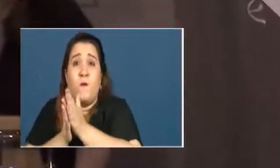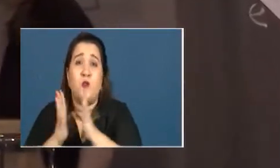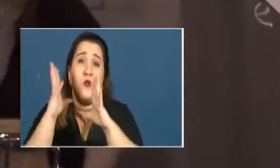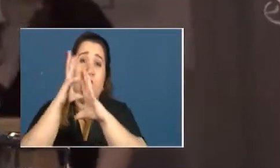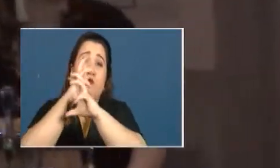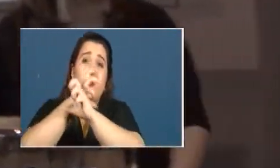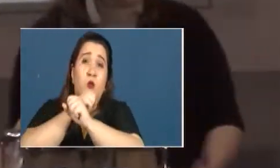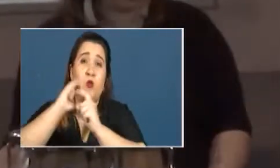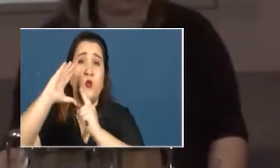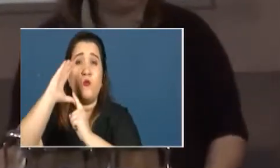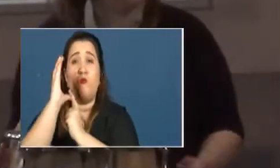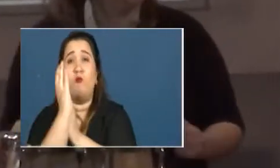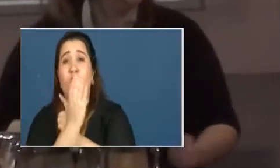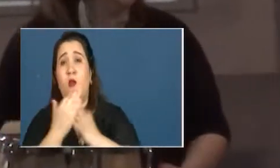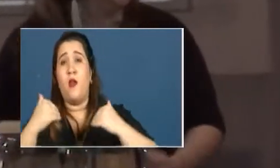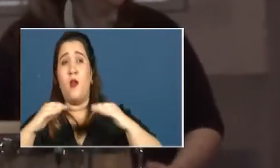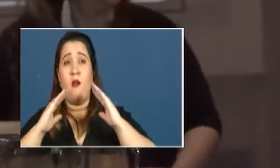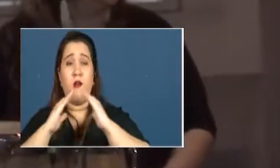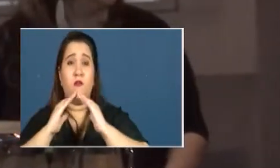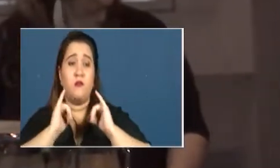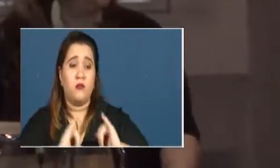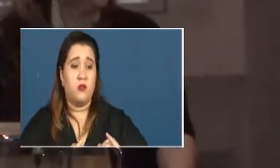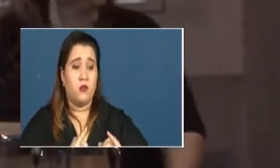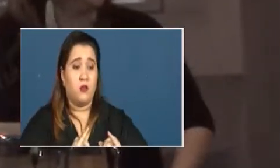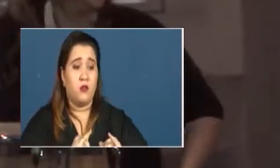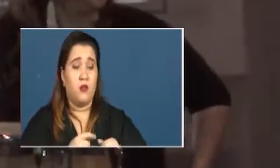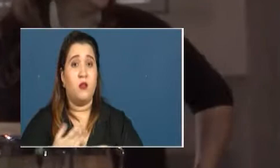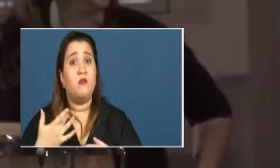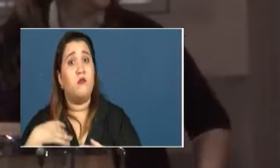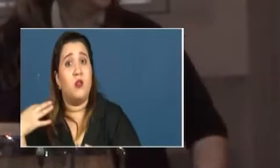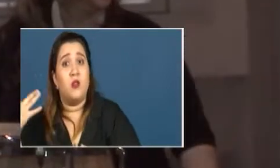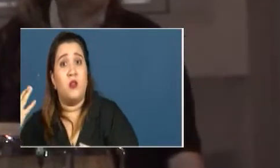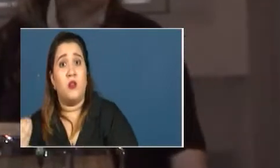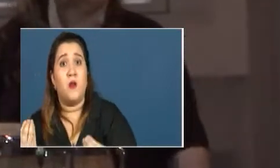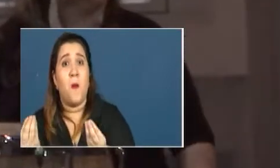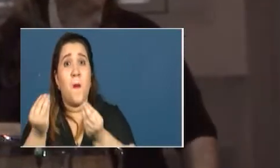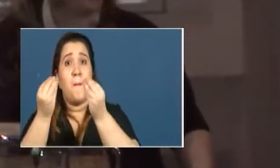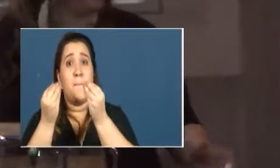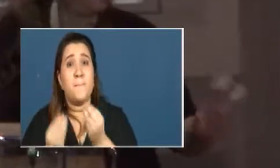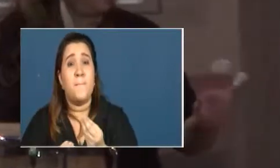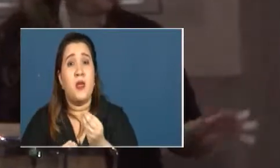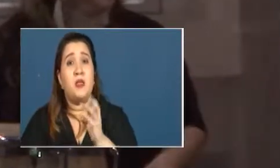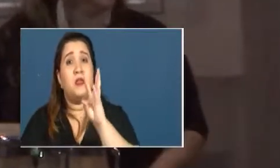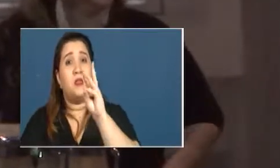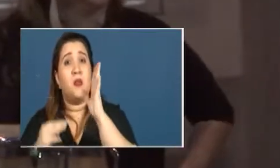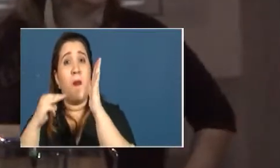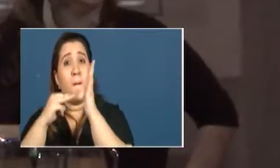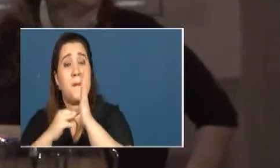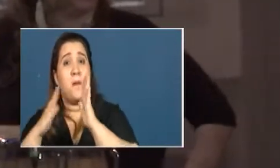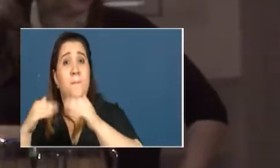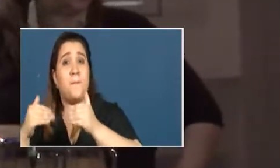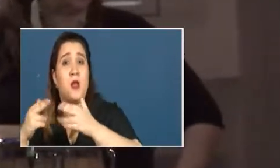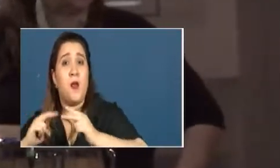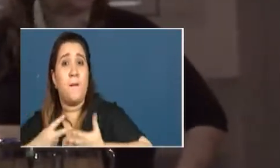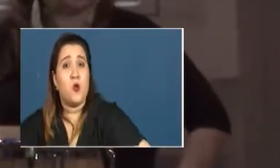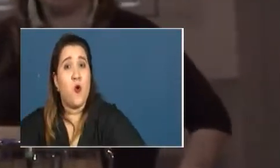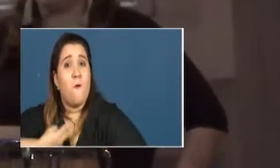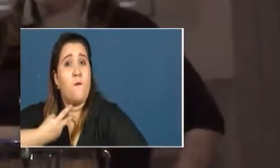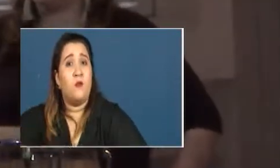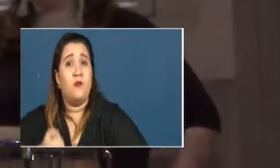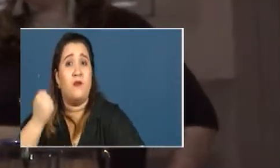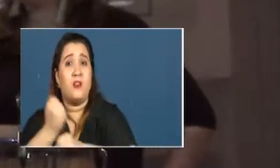en Casa. Pero es muy importante luego indicar que más de 6,000 panameños voluntarios trabajan a diario en